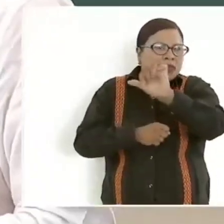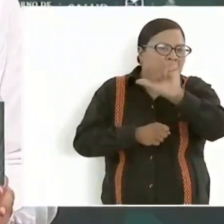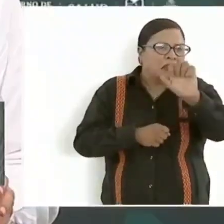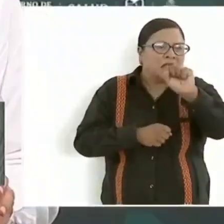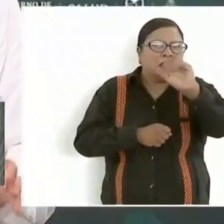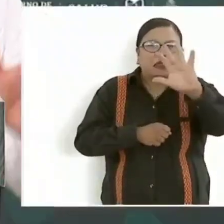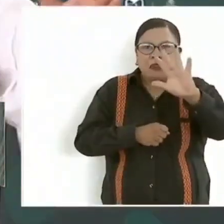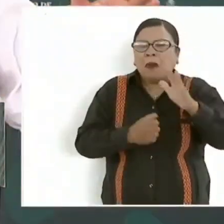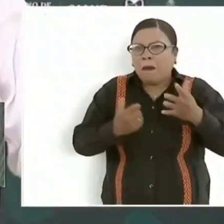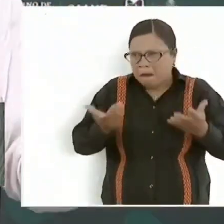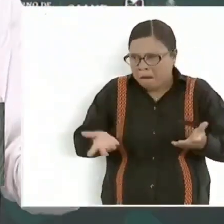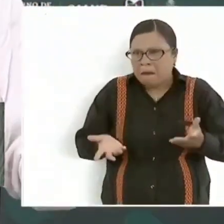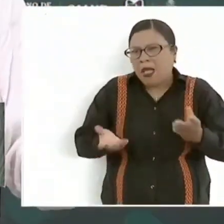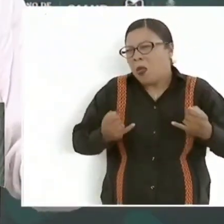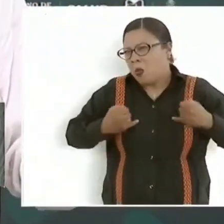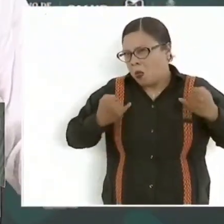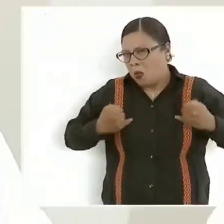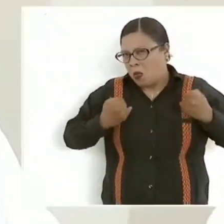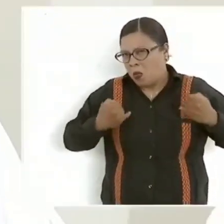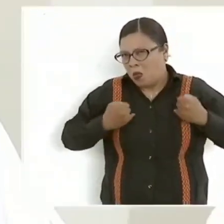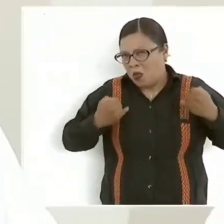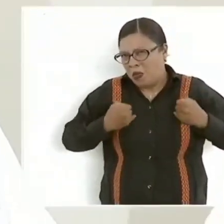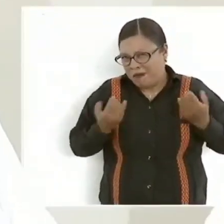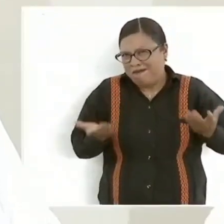años. Están jovencitos,